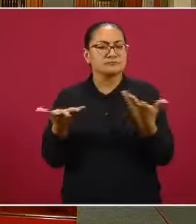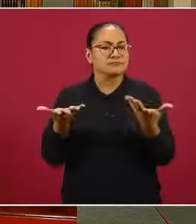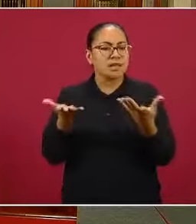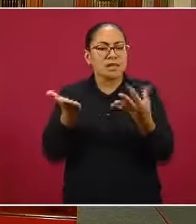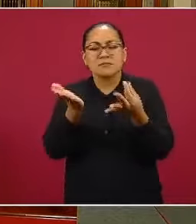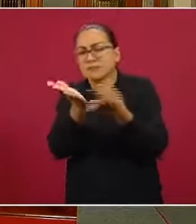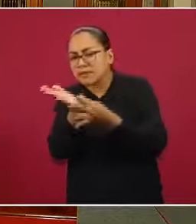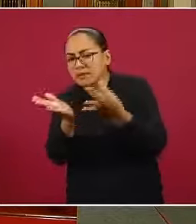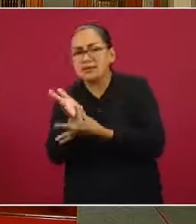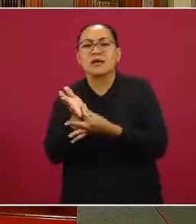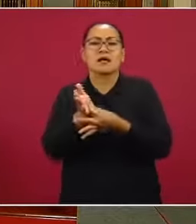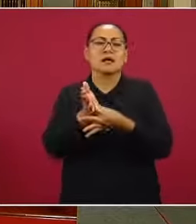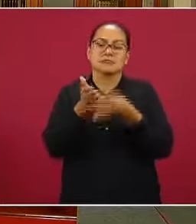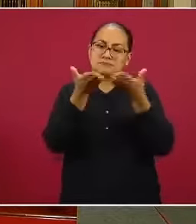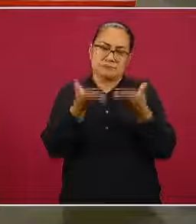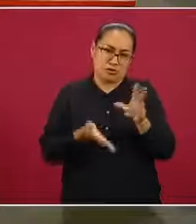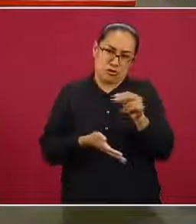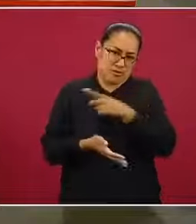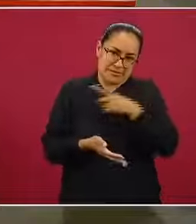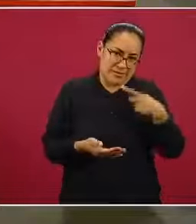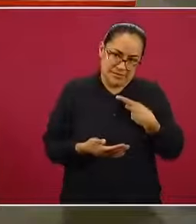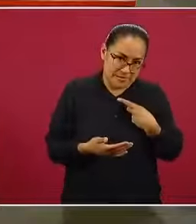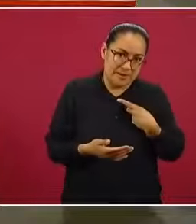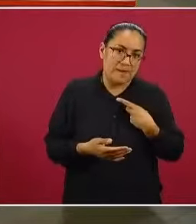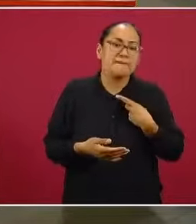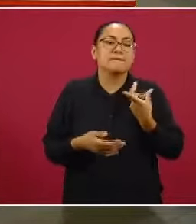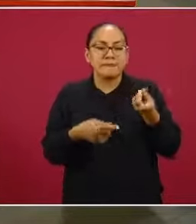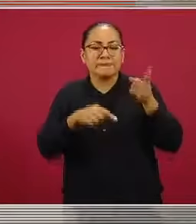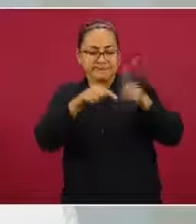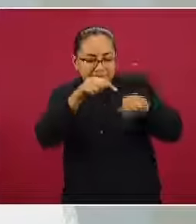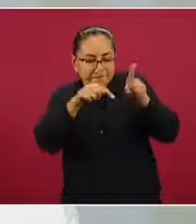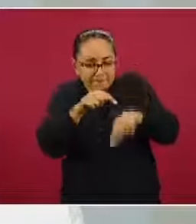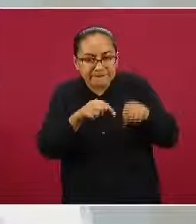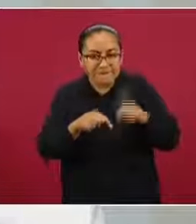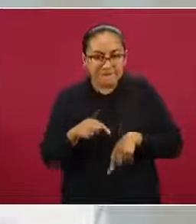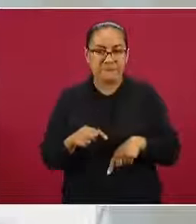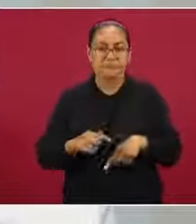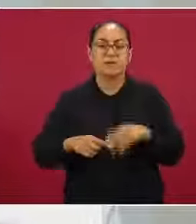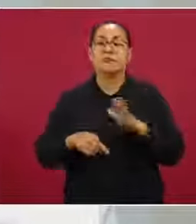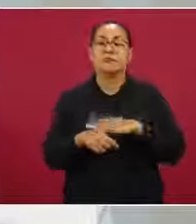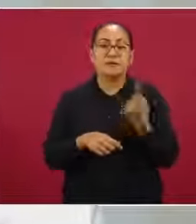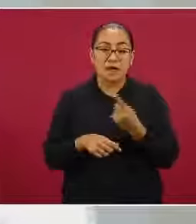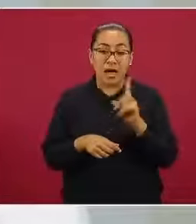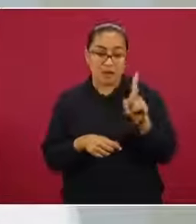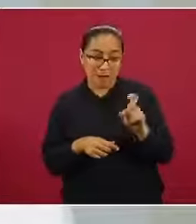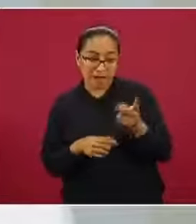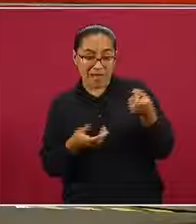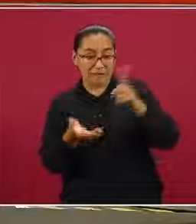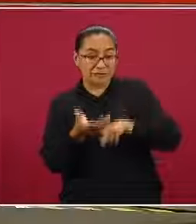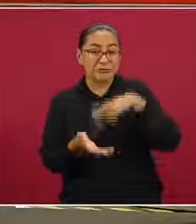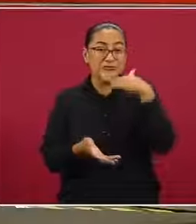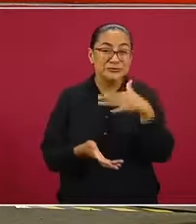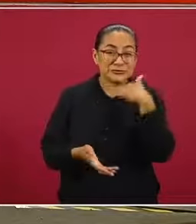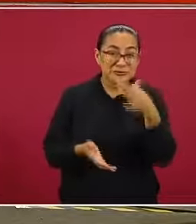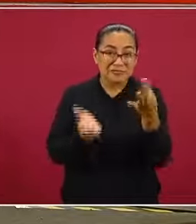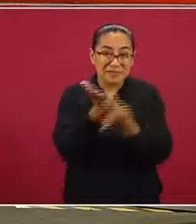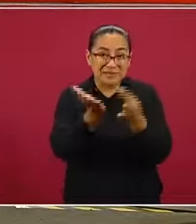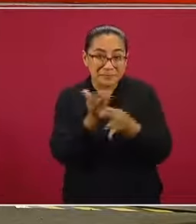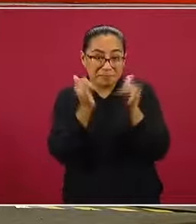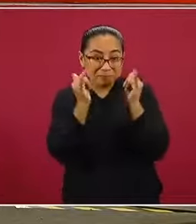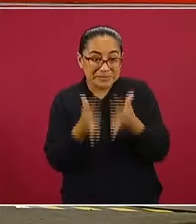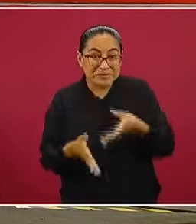uno de los componentes importantes que puede impactar en la salud humana, la contaminación con minerales que también